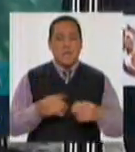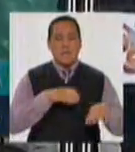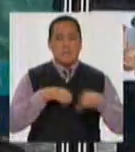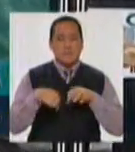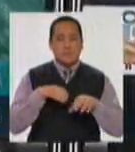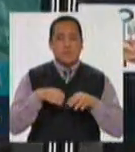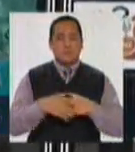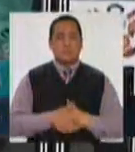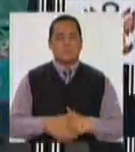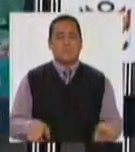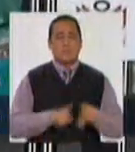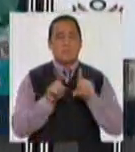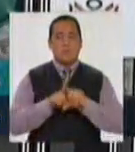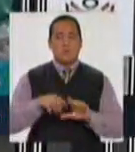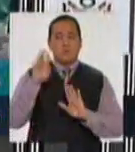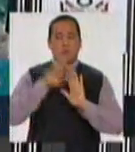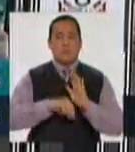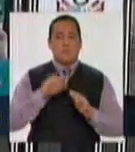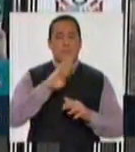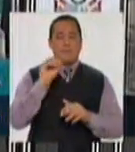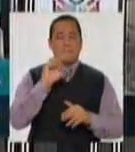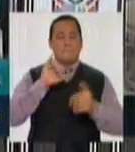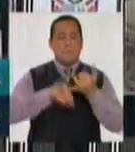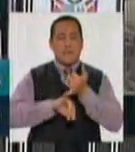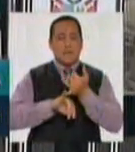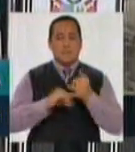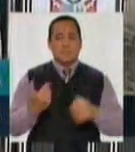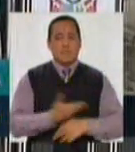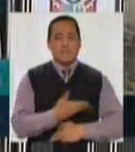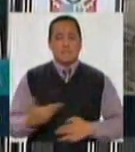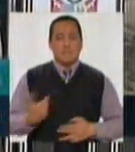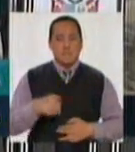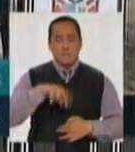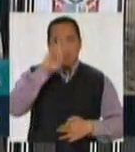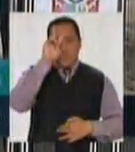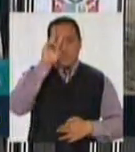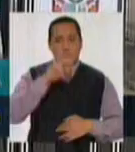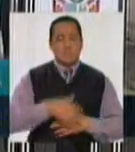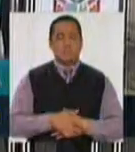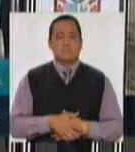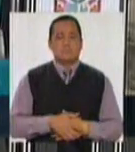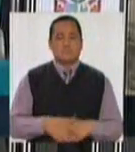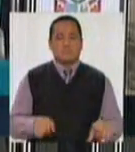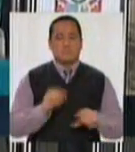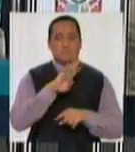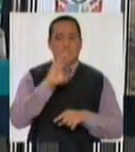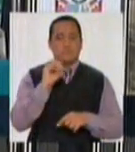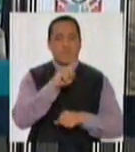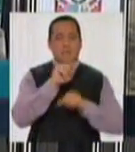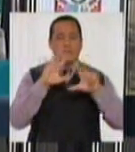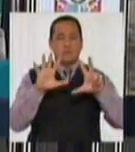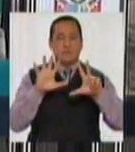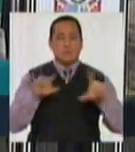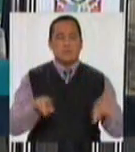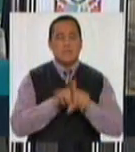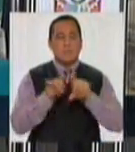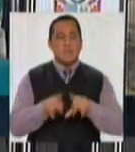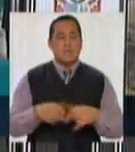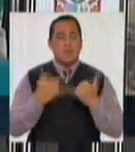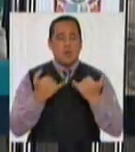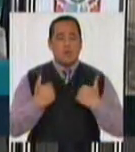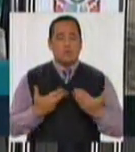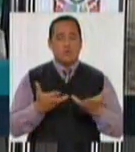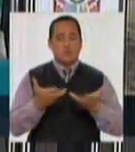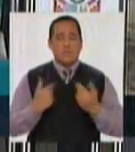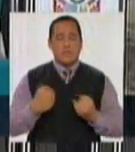haciéndose con el programa de becas, beca Presidente de la República, beca 18, y que hoy día nos permite